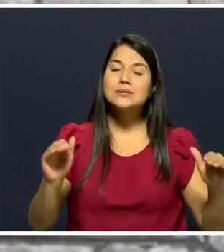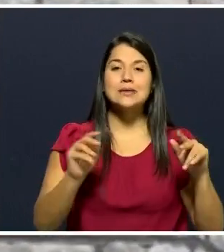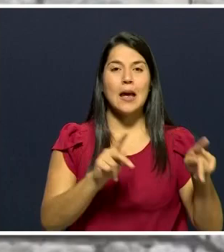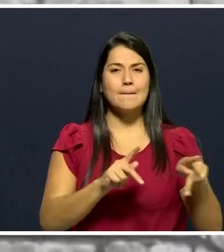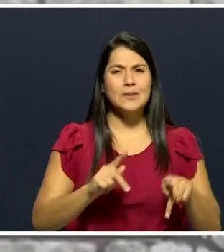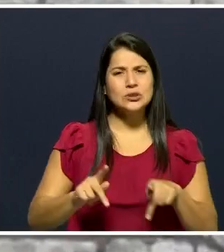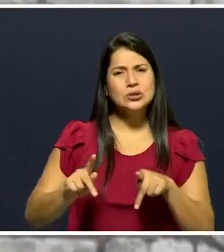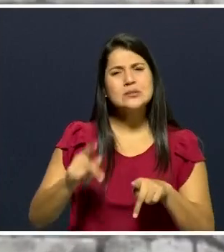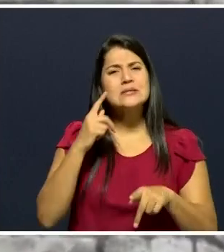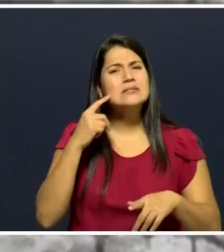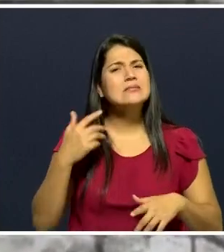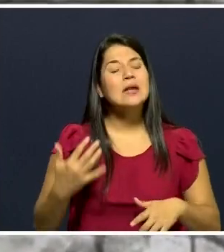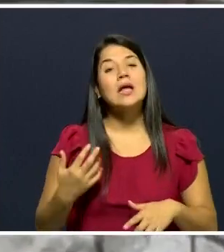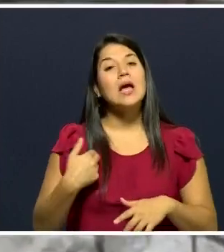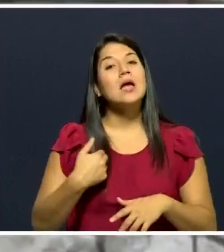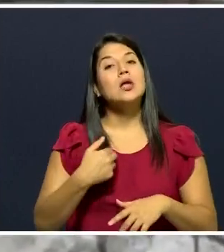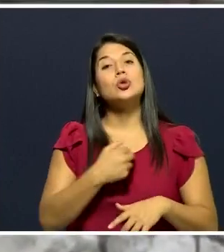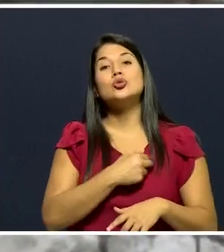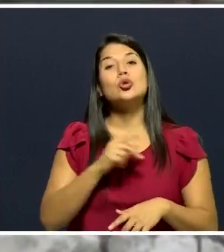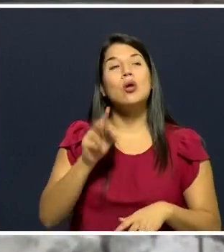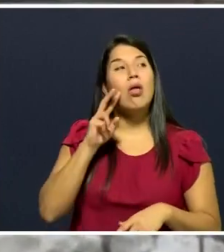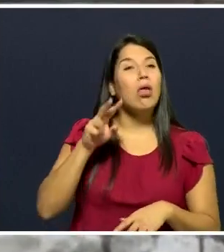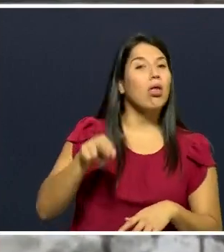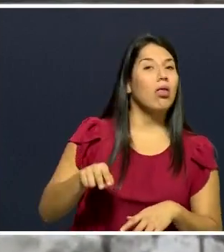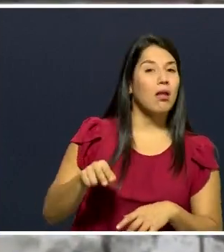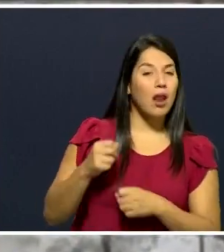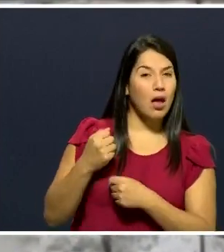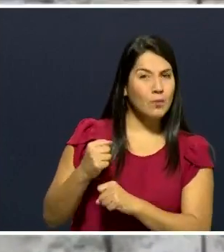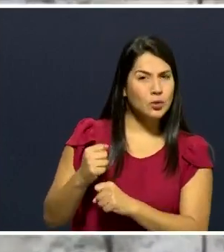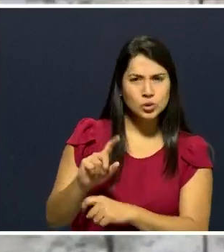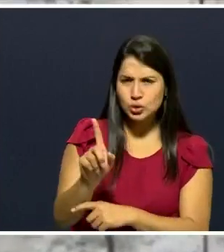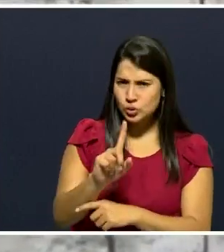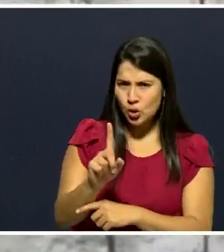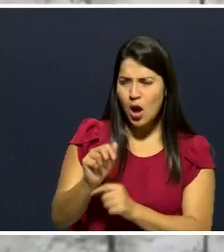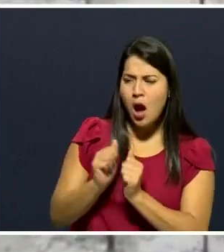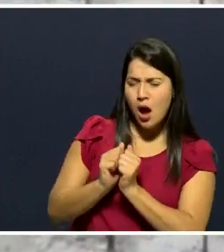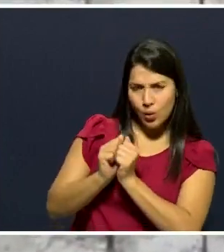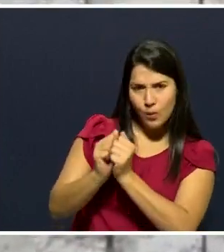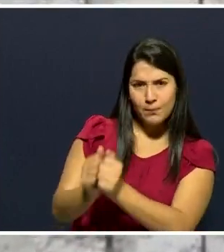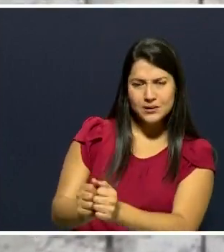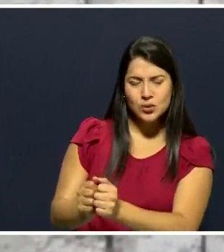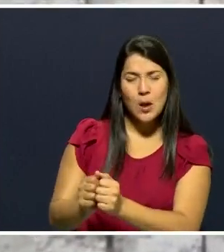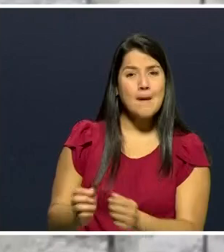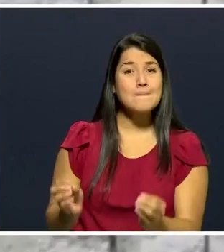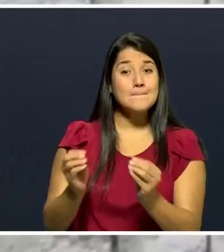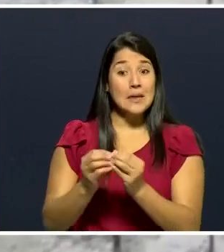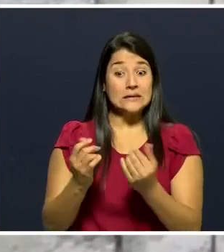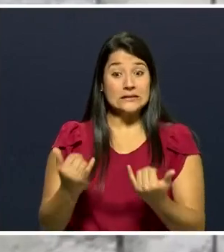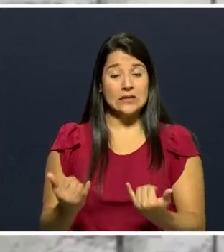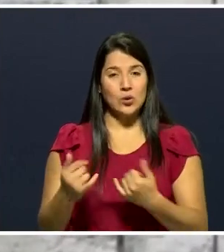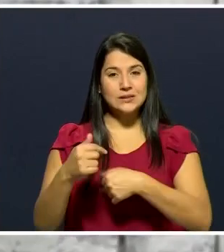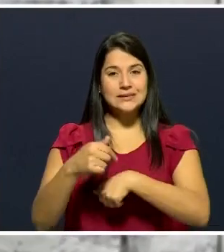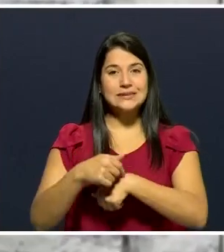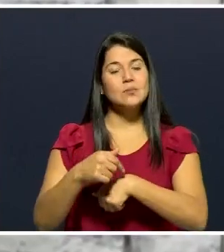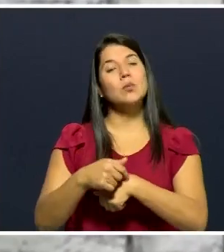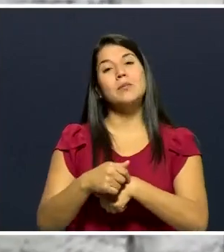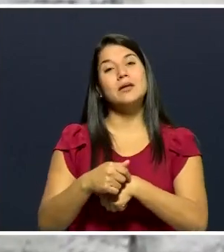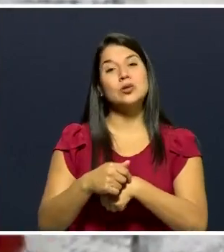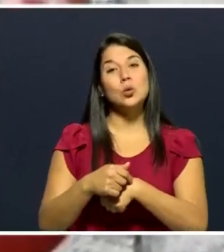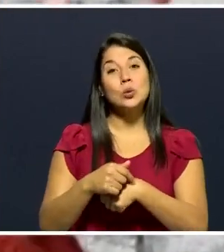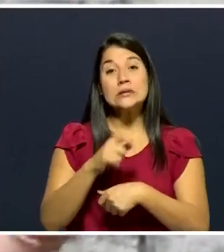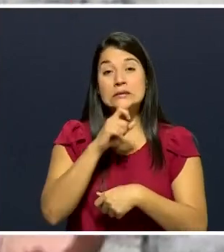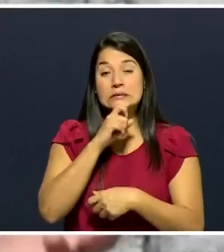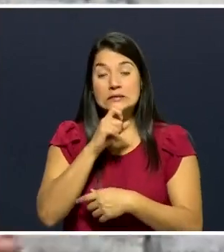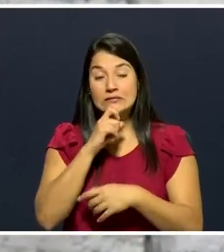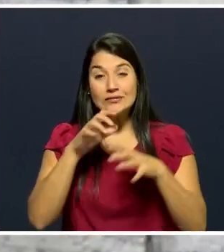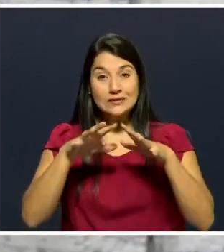ciudadanía para que no los dejemos solos, para que los acompañemos, sobre todo en estos momentos de